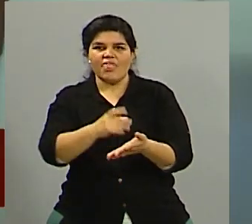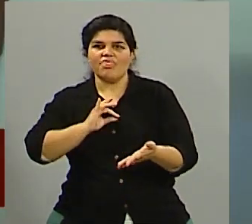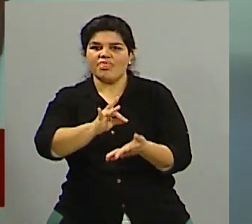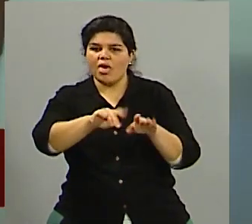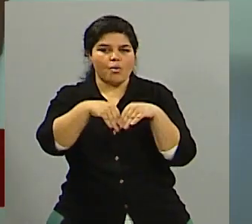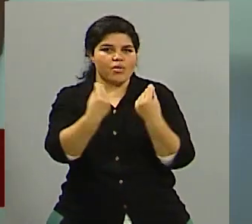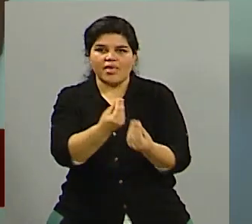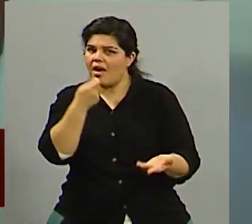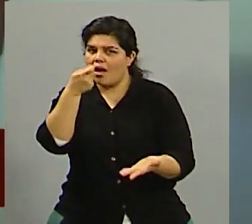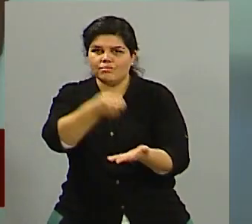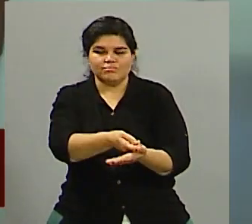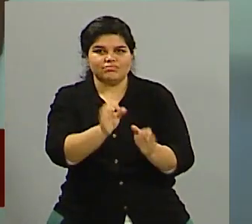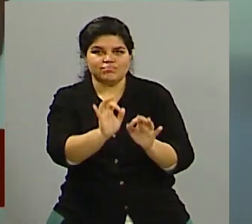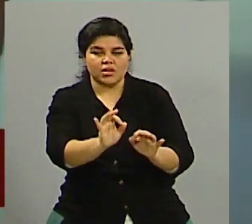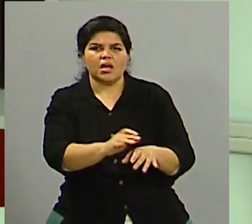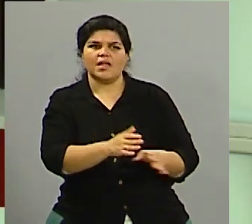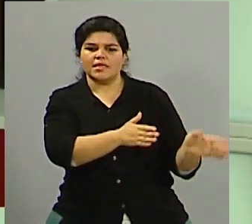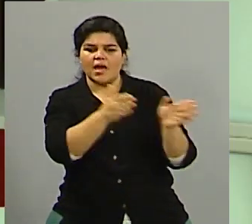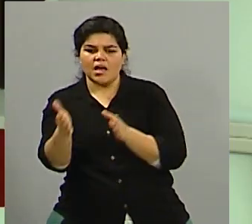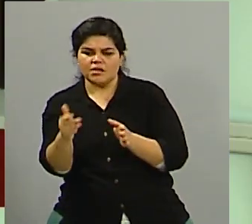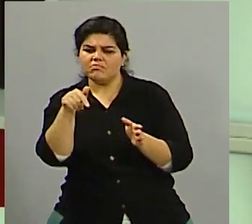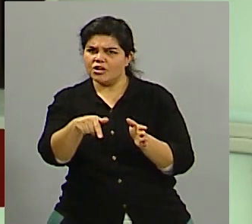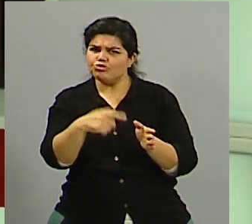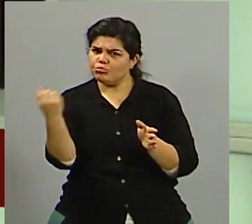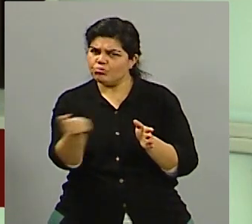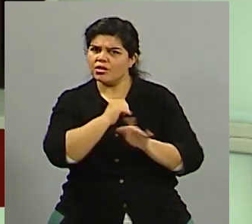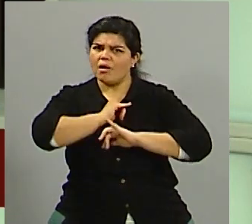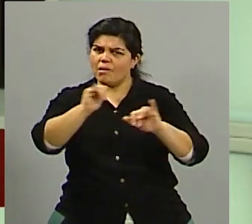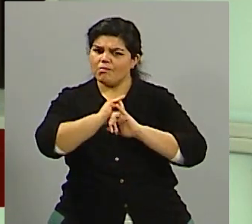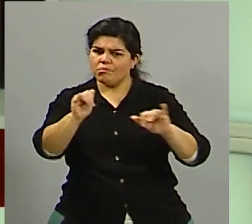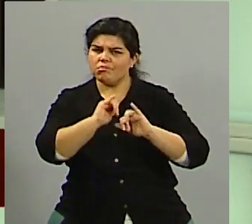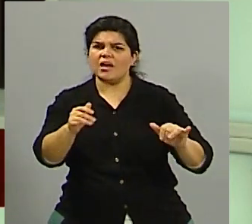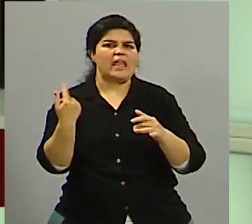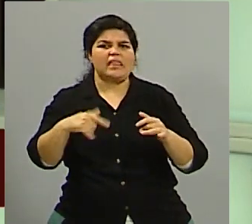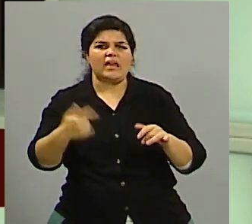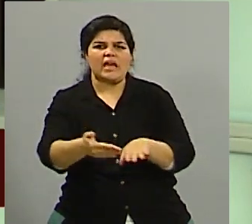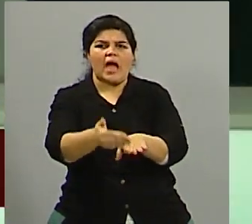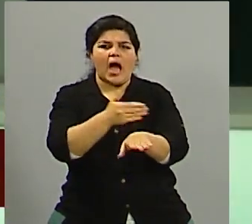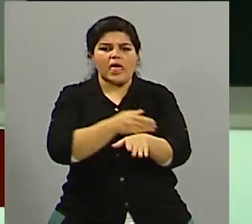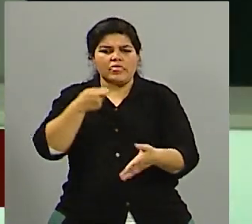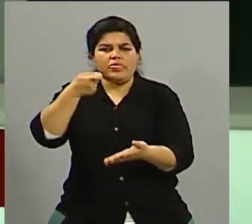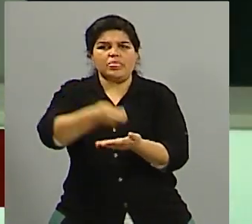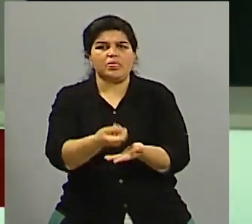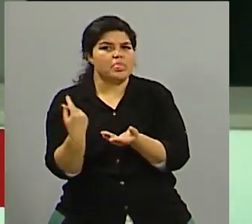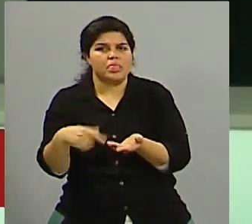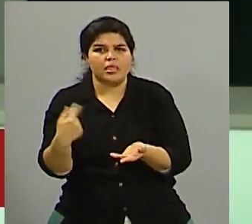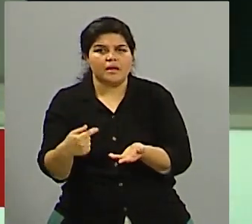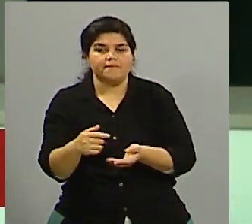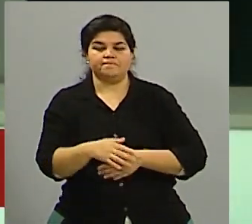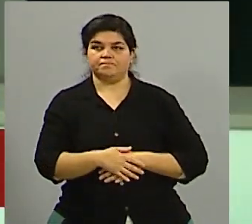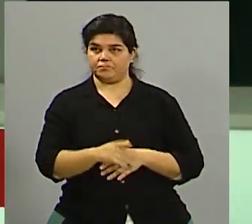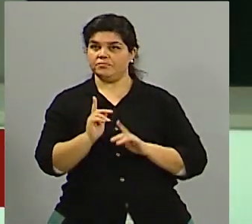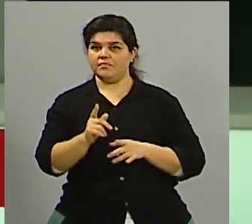esta segunda etapa y me parece que por ahí los medios nos tenemos que ocupar un poquito más de qué se trata esta cancelación anticipada. Bueno, sí, este plan de pago de